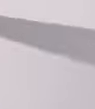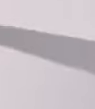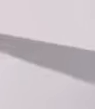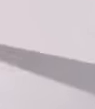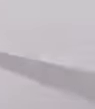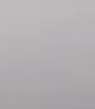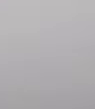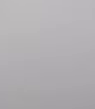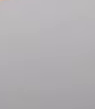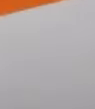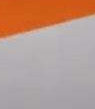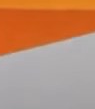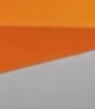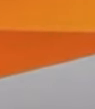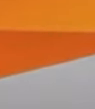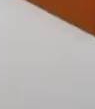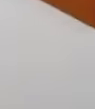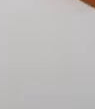ah